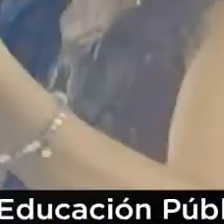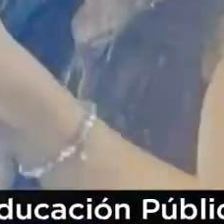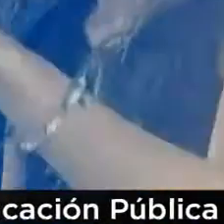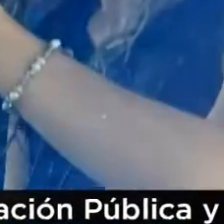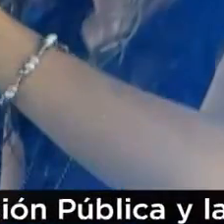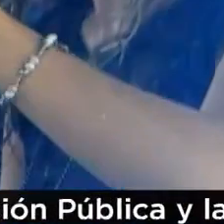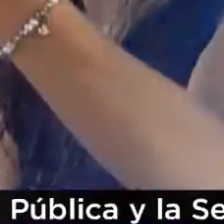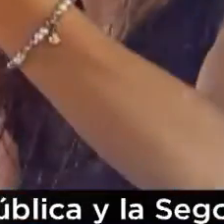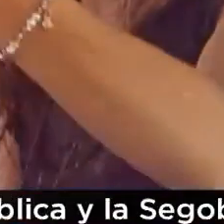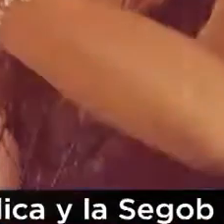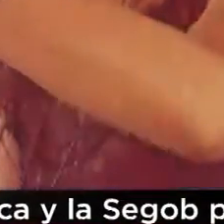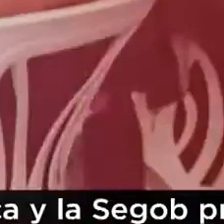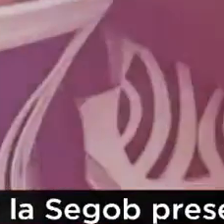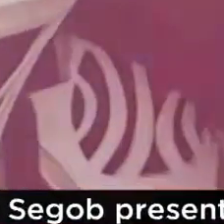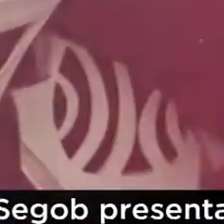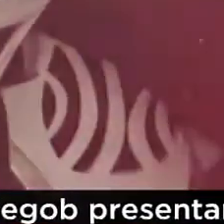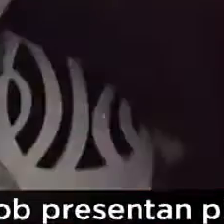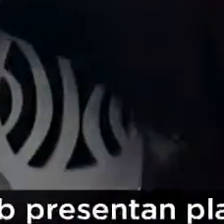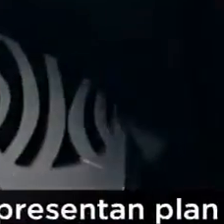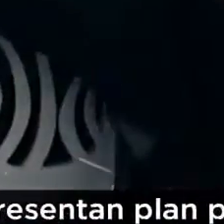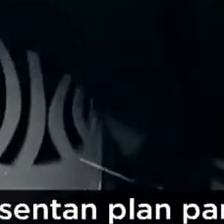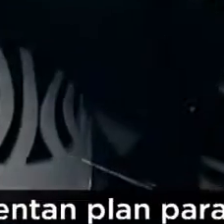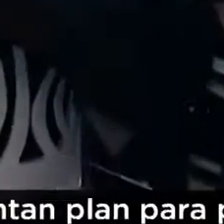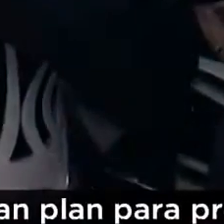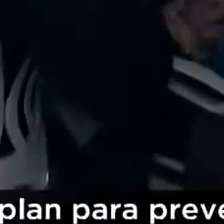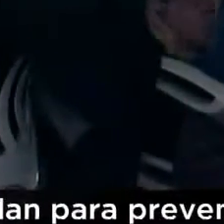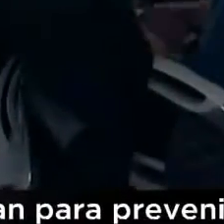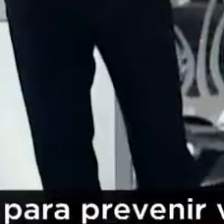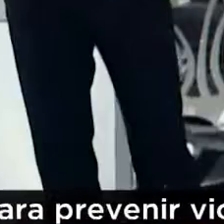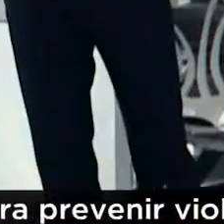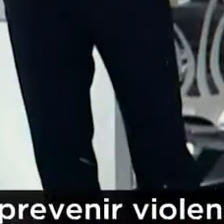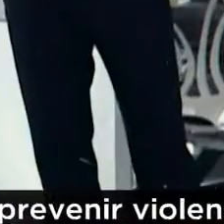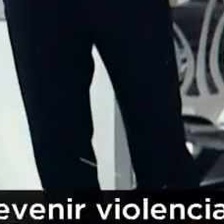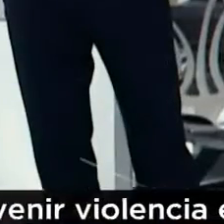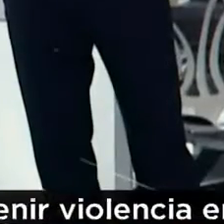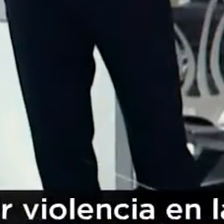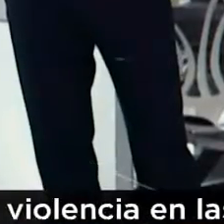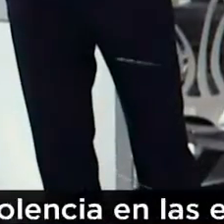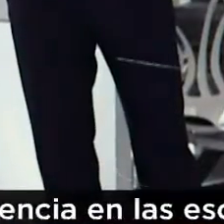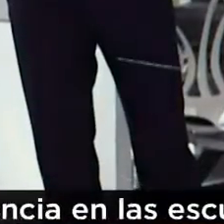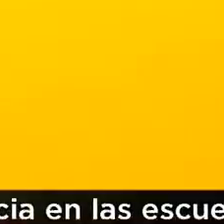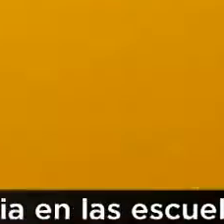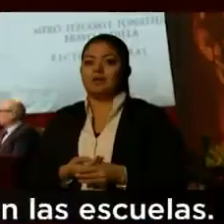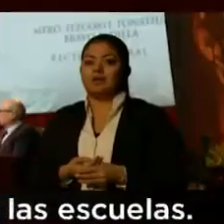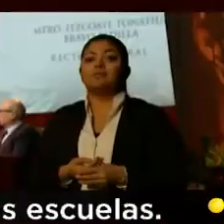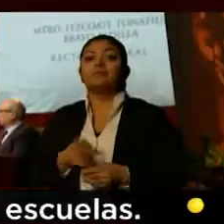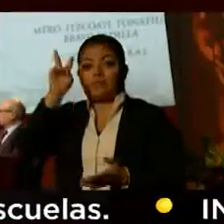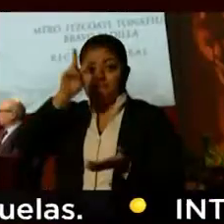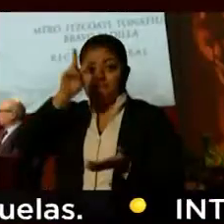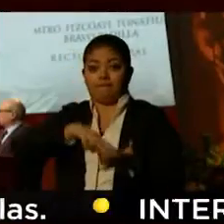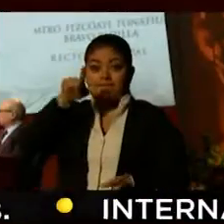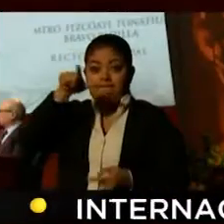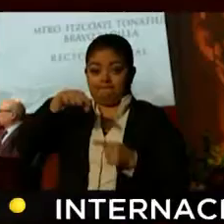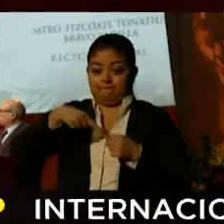Universitario y el Parque Botánico, además de respaldar el Programa Universitario Integral de Transición Energética. Para el